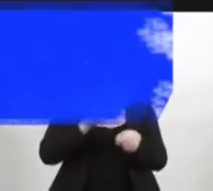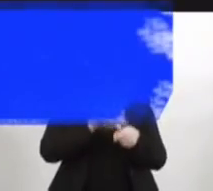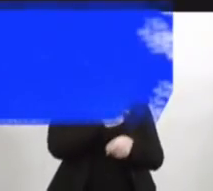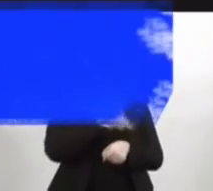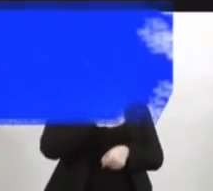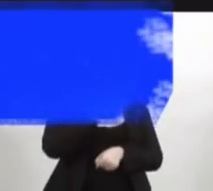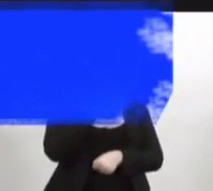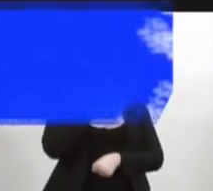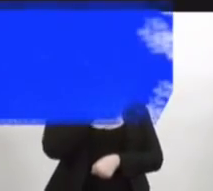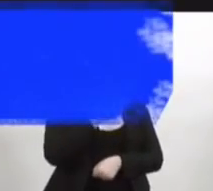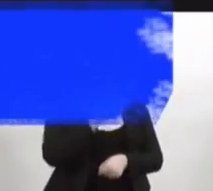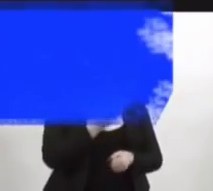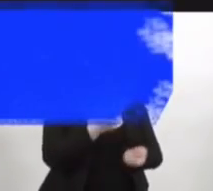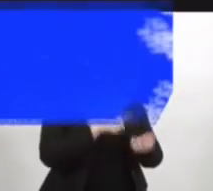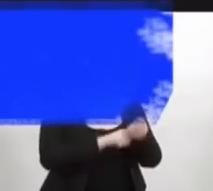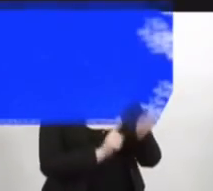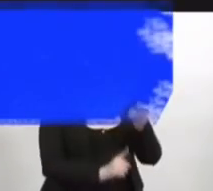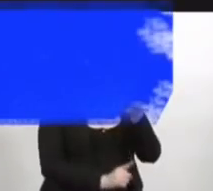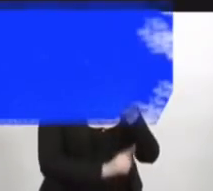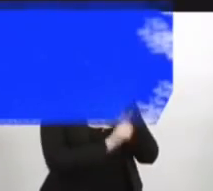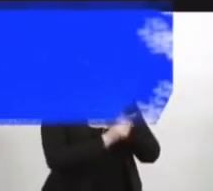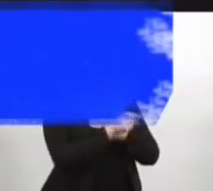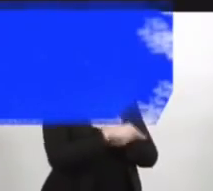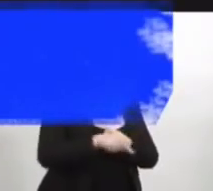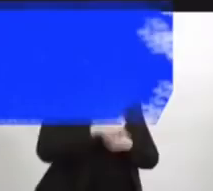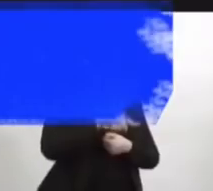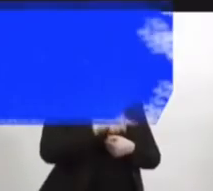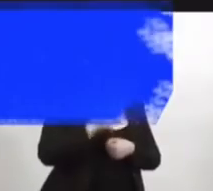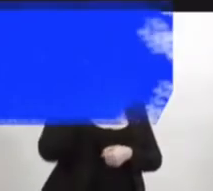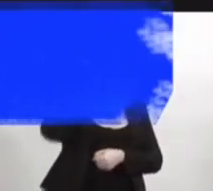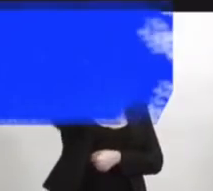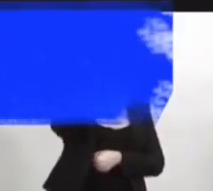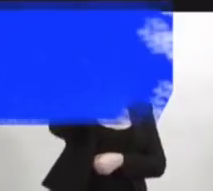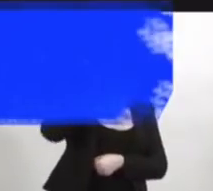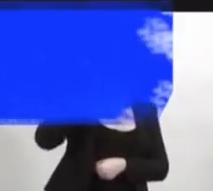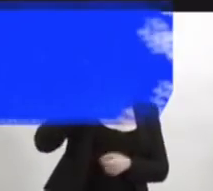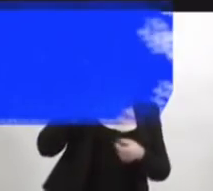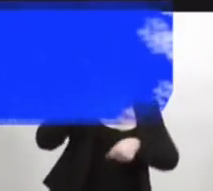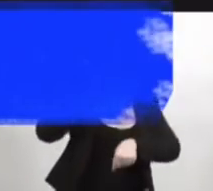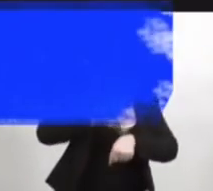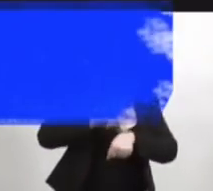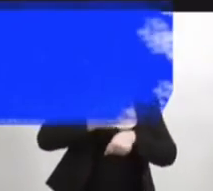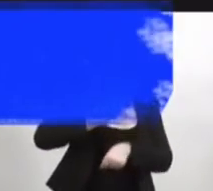también, para decir que no había problema si querían tener